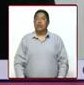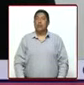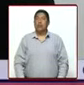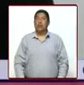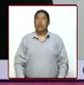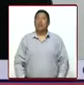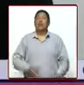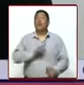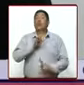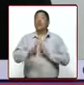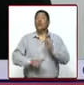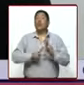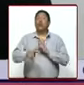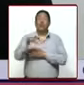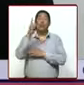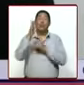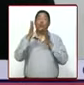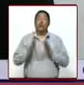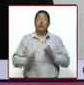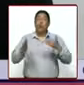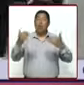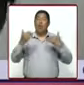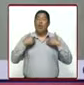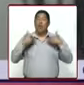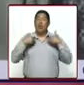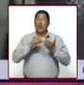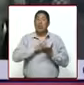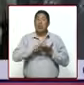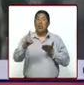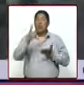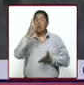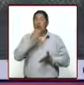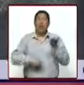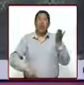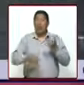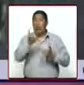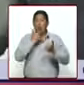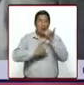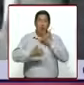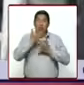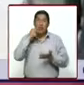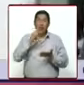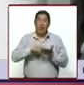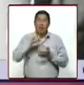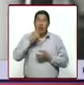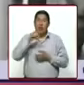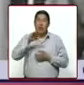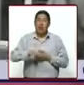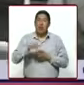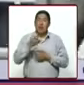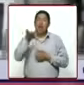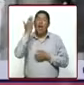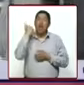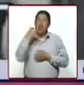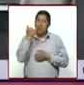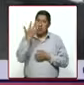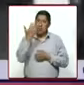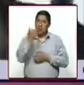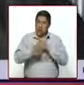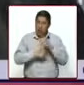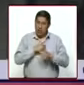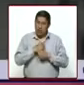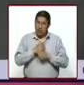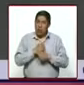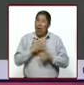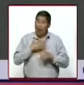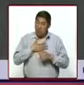El pueblo boliviano tiene el derecho a saber qué fue lo que realmente sucedió con esta niña de 15 años. Si él no tuviese nada que ver, si a